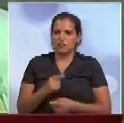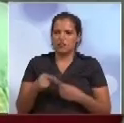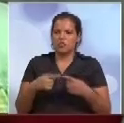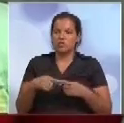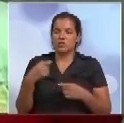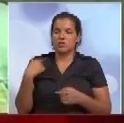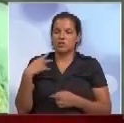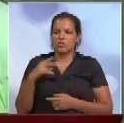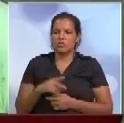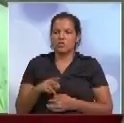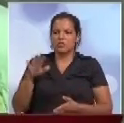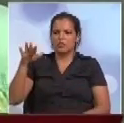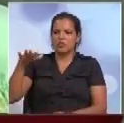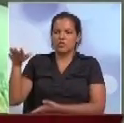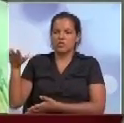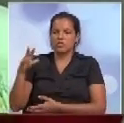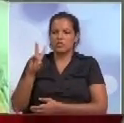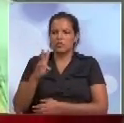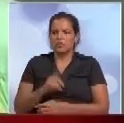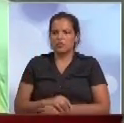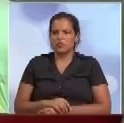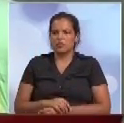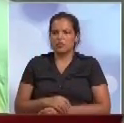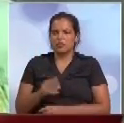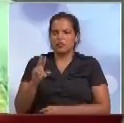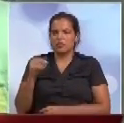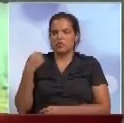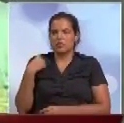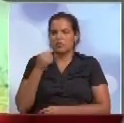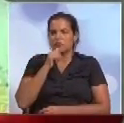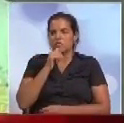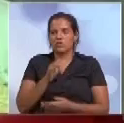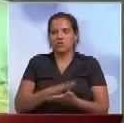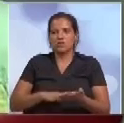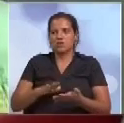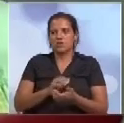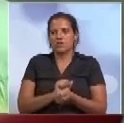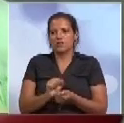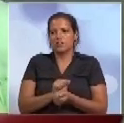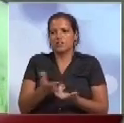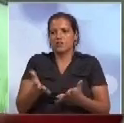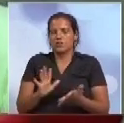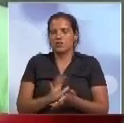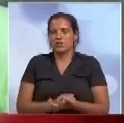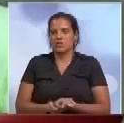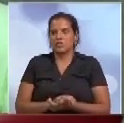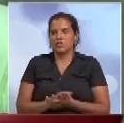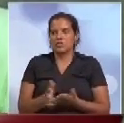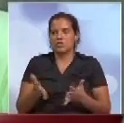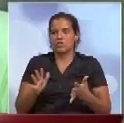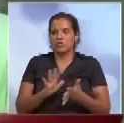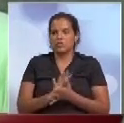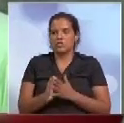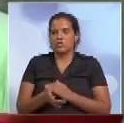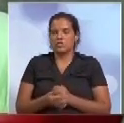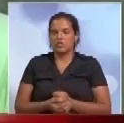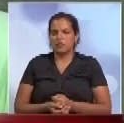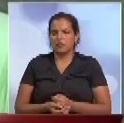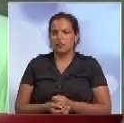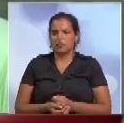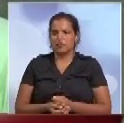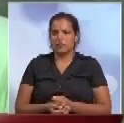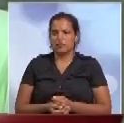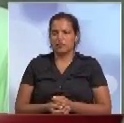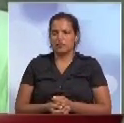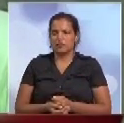de agua? Así los dura porque no tenemos ni agua ni cómo lavar, ni cómo lavar la ropa, entonces se agarra